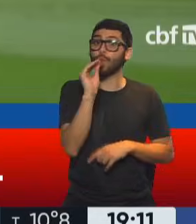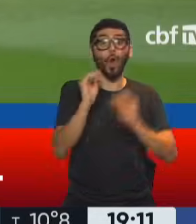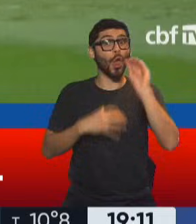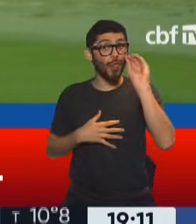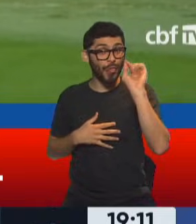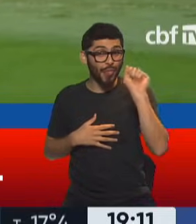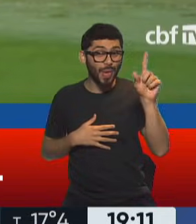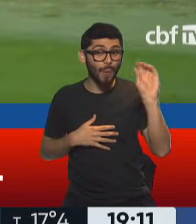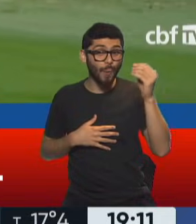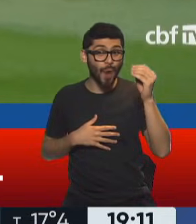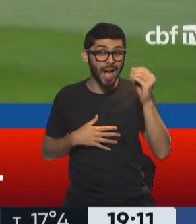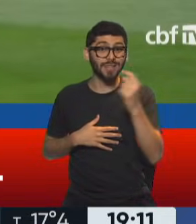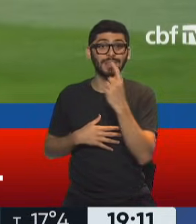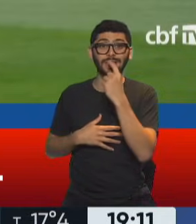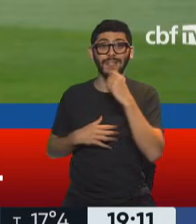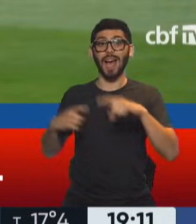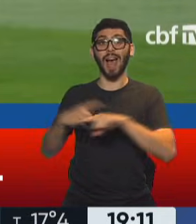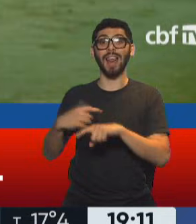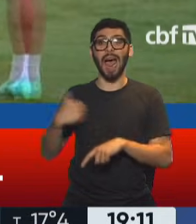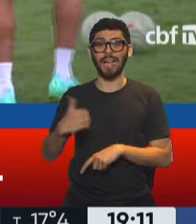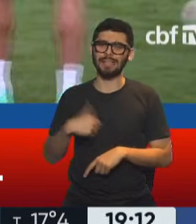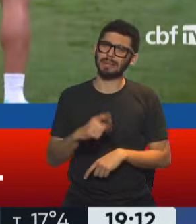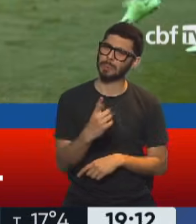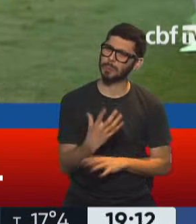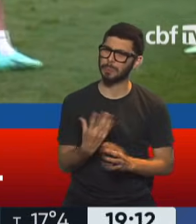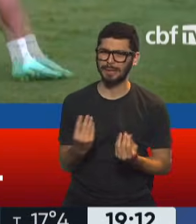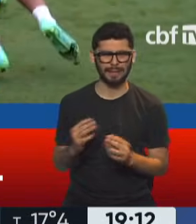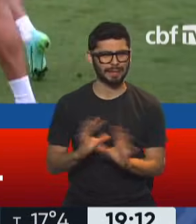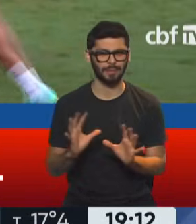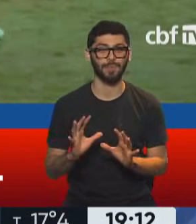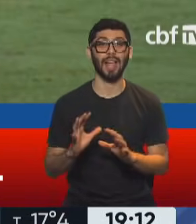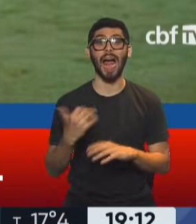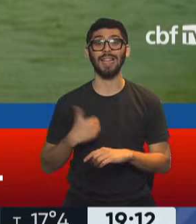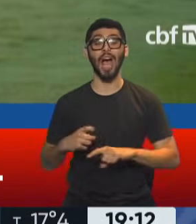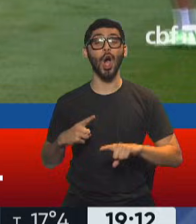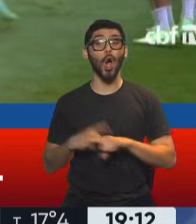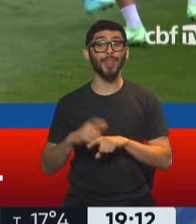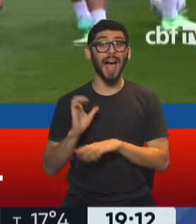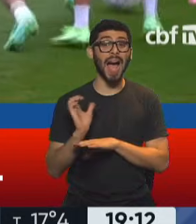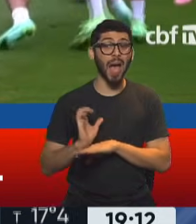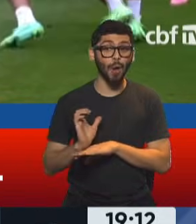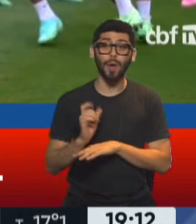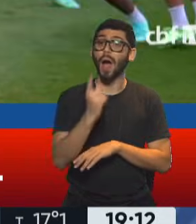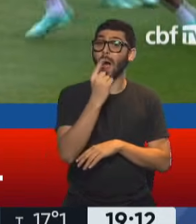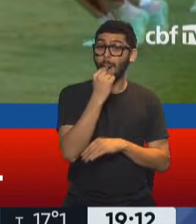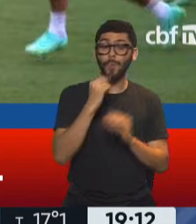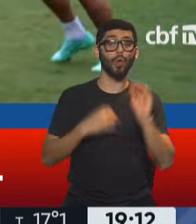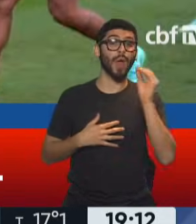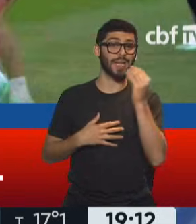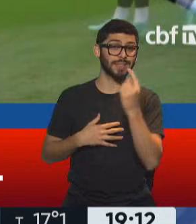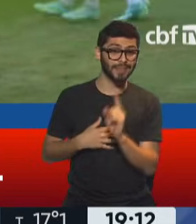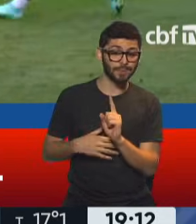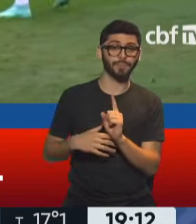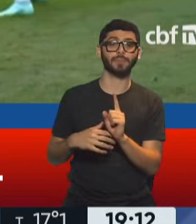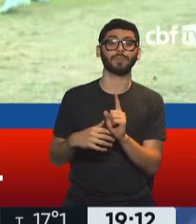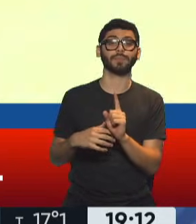a dirigir a la Argentina. ¡Qué miedo! Enfrente Ecuador con Gustavo, en este